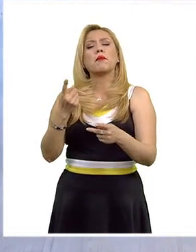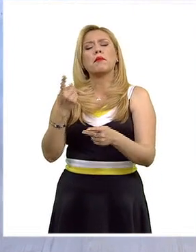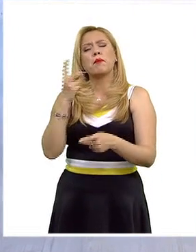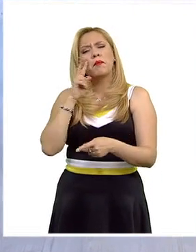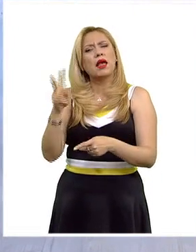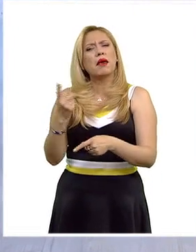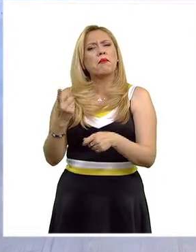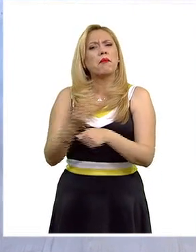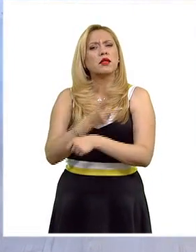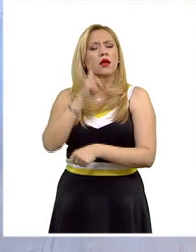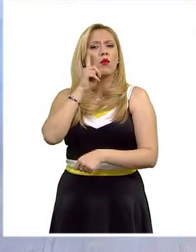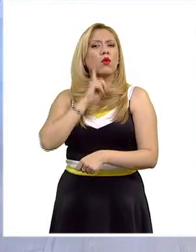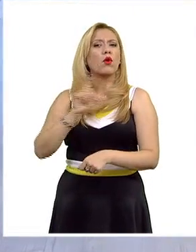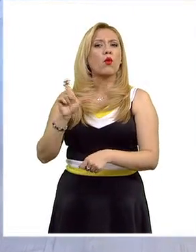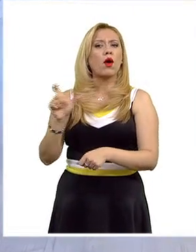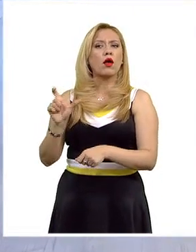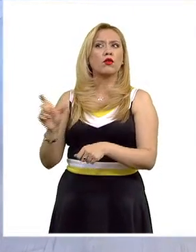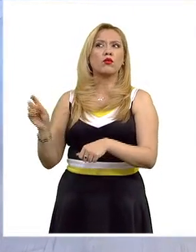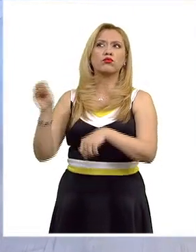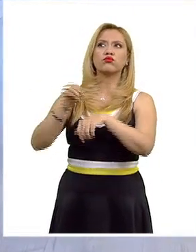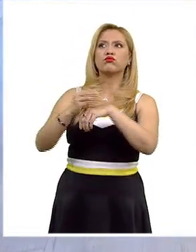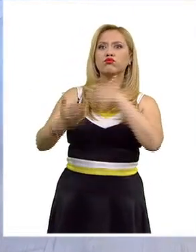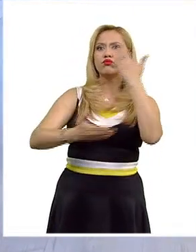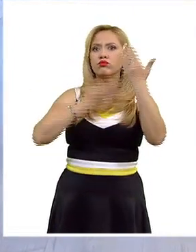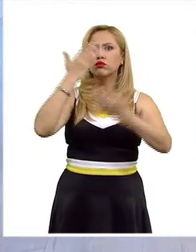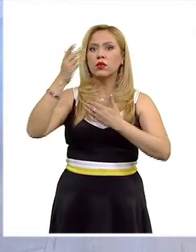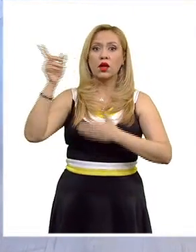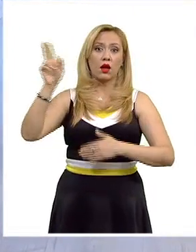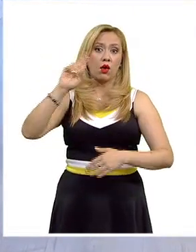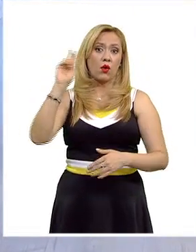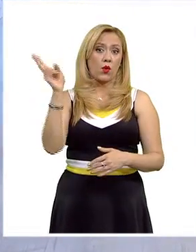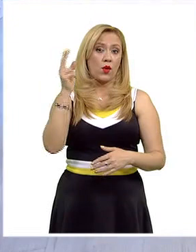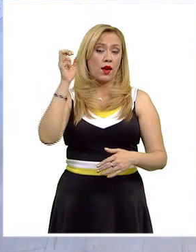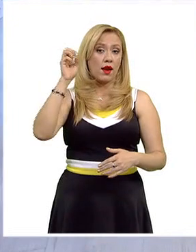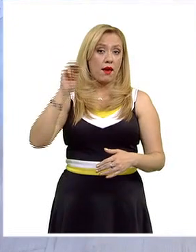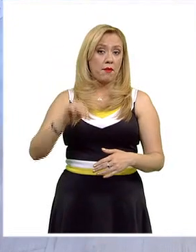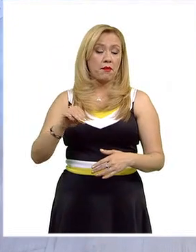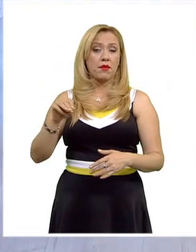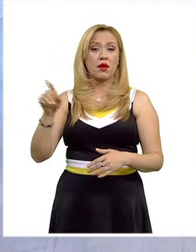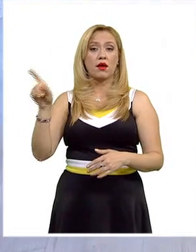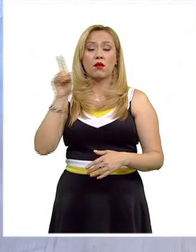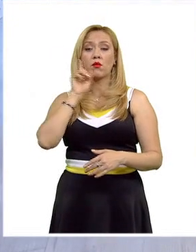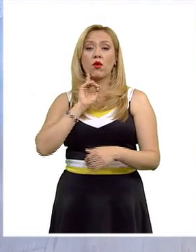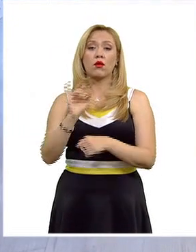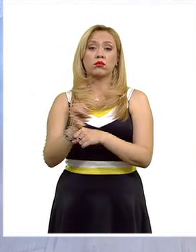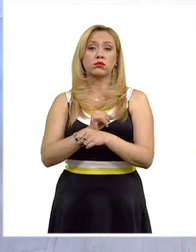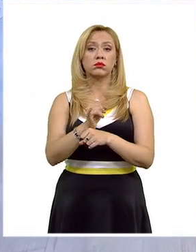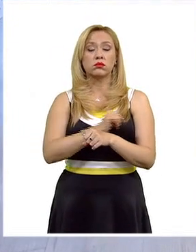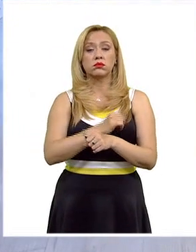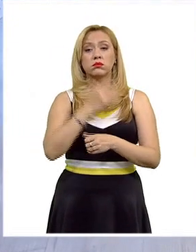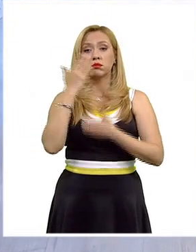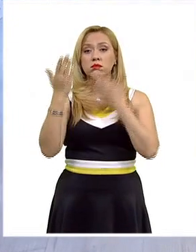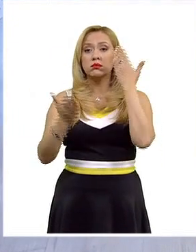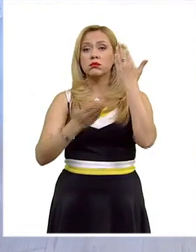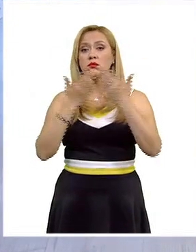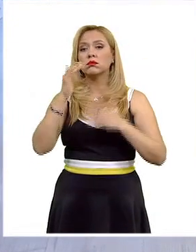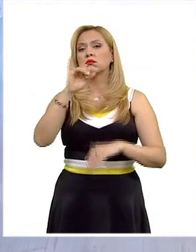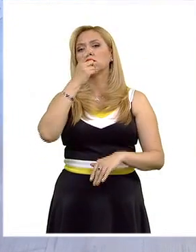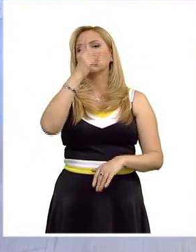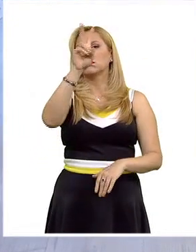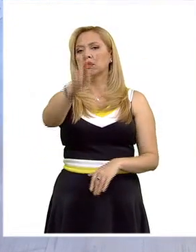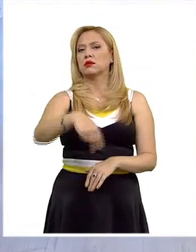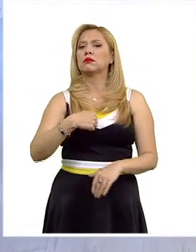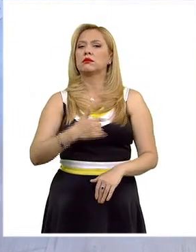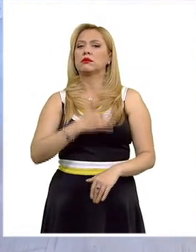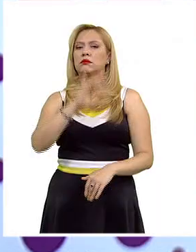de las mujeres, ¿no? Por ahí ya la UNAM, varias investigadoras como Araceli Mingo, Hortensia Moreno, han registrado testimonios justo de esto, ¿no? O